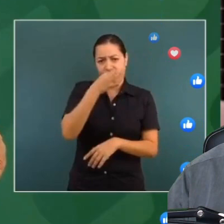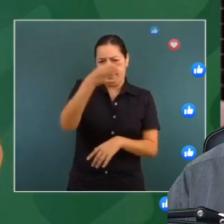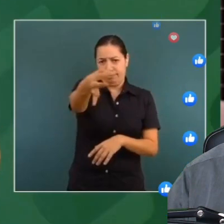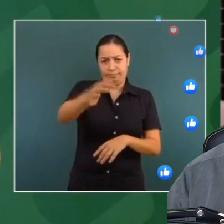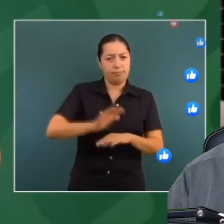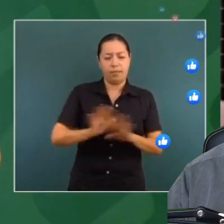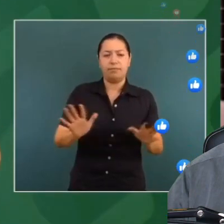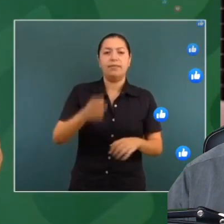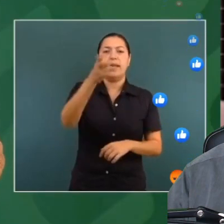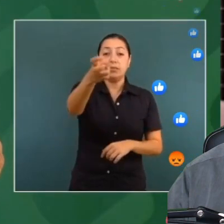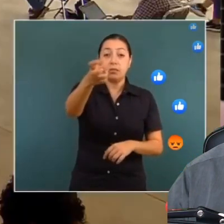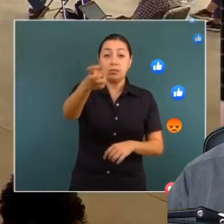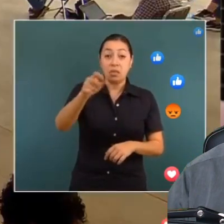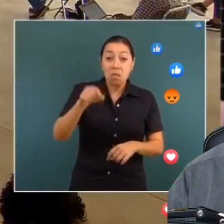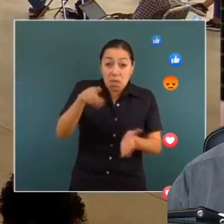Entonces, eso ya no.